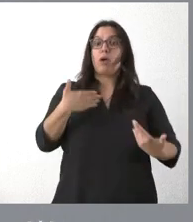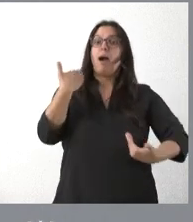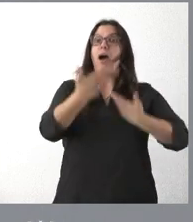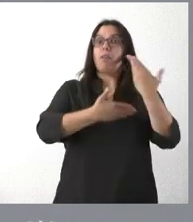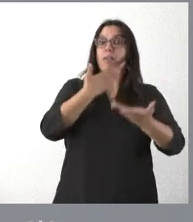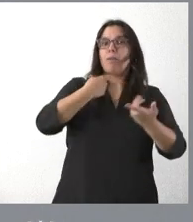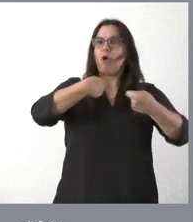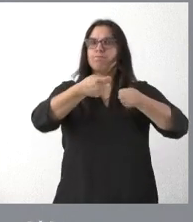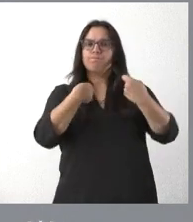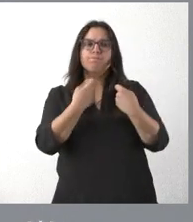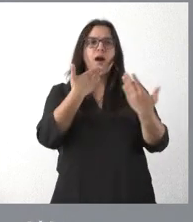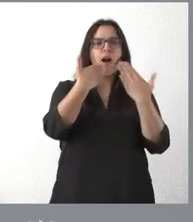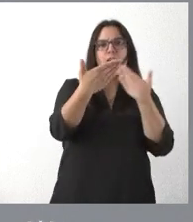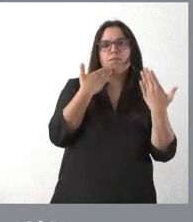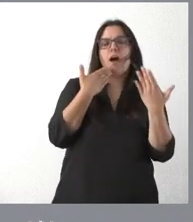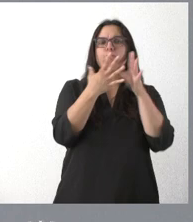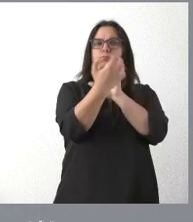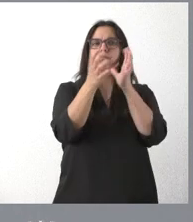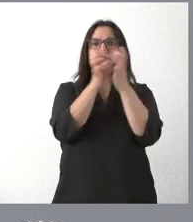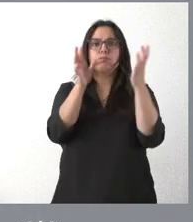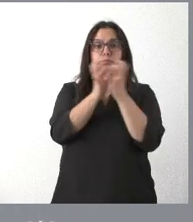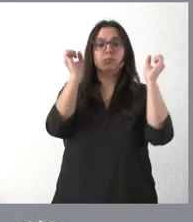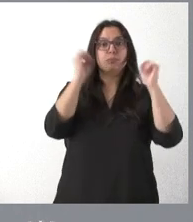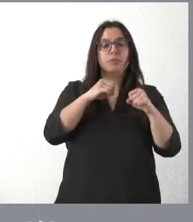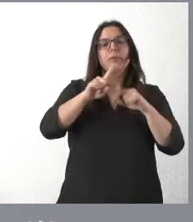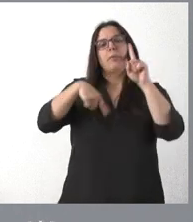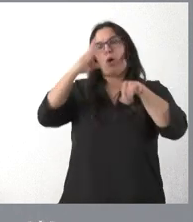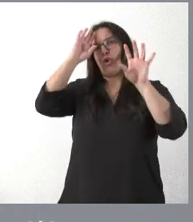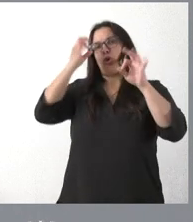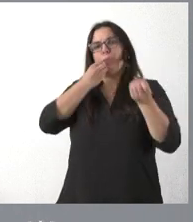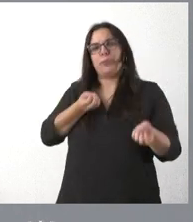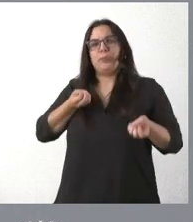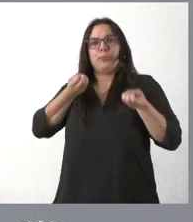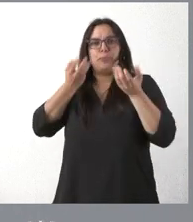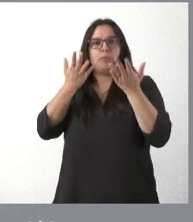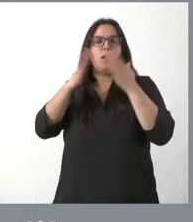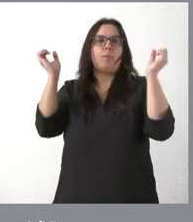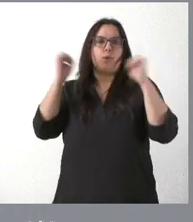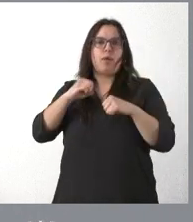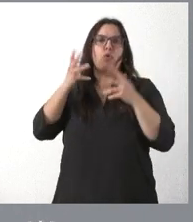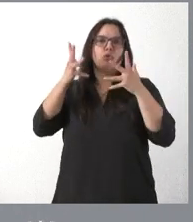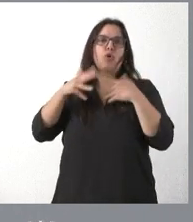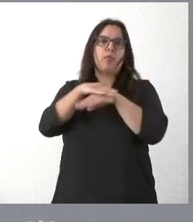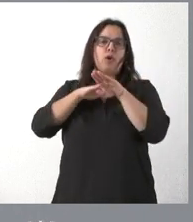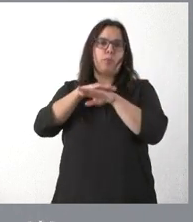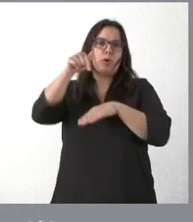en ese diálogo y pudiera haber algún acuerdo pues lógicamente sería aprobado en el consejo de gobierno de Castilla y león y también